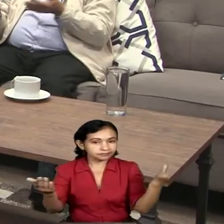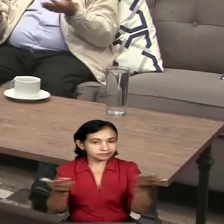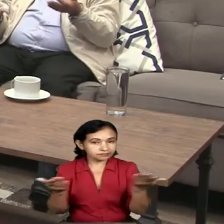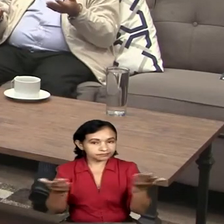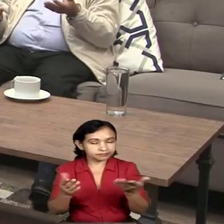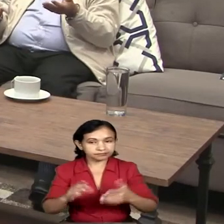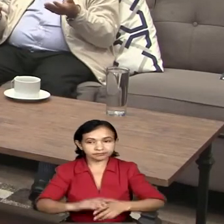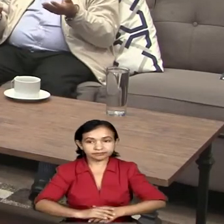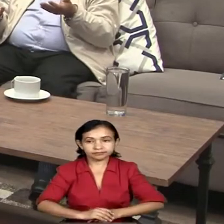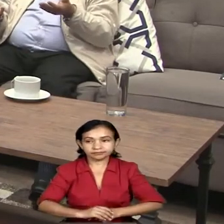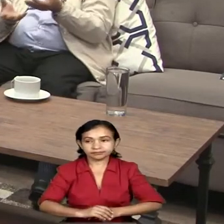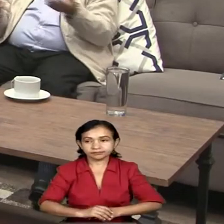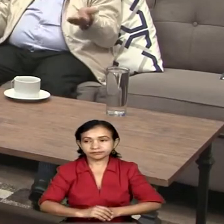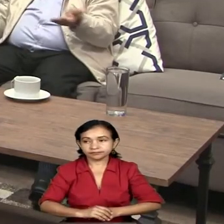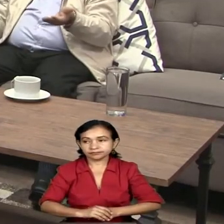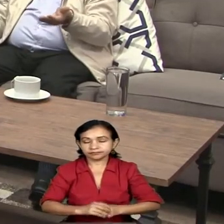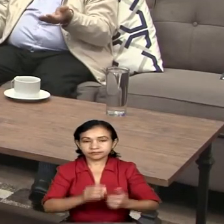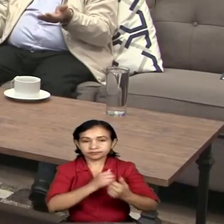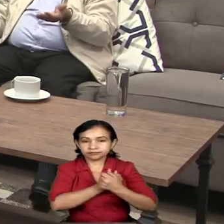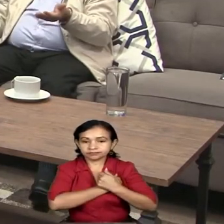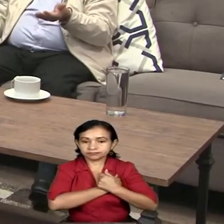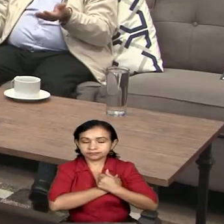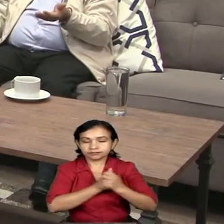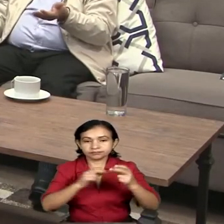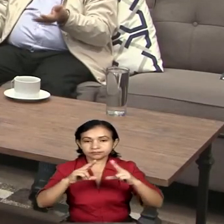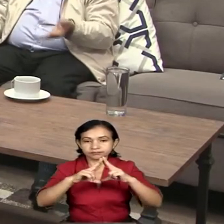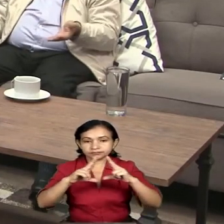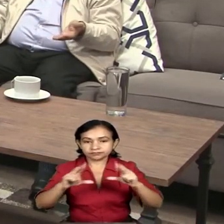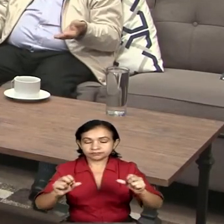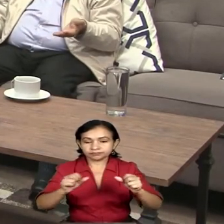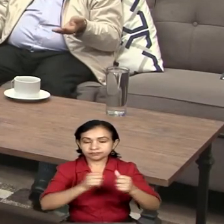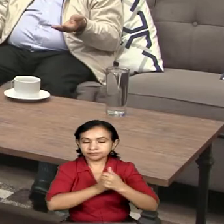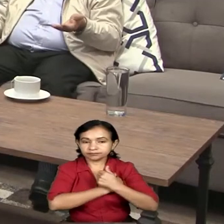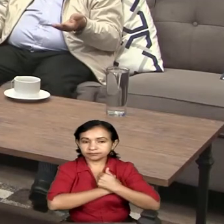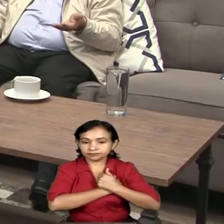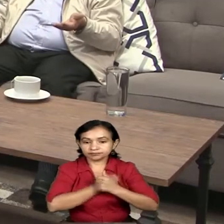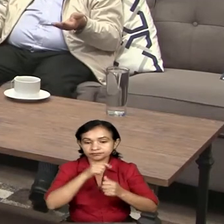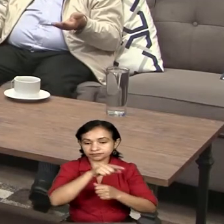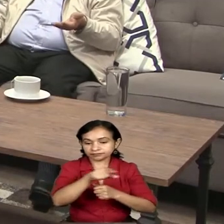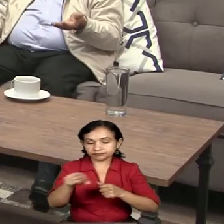es por amor a Nicaragua, por amor a esa gente?